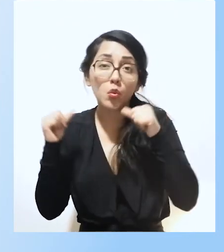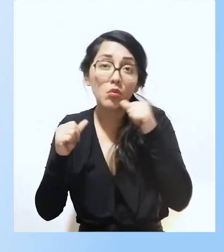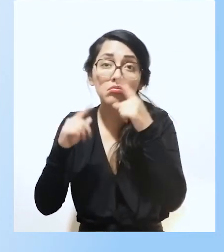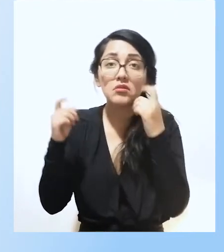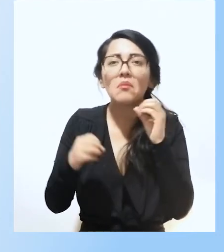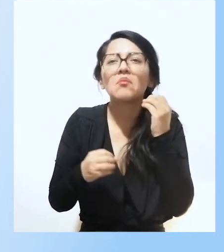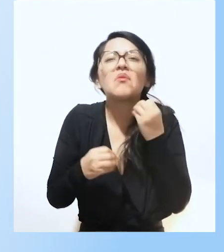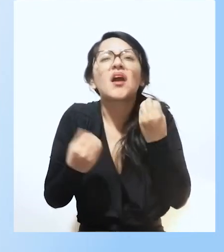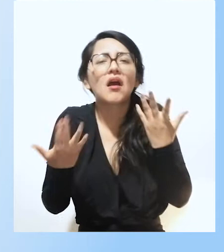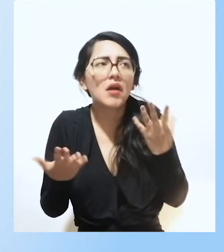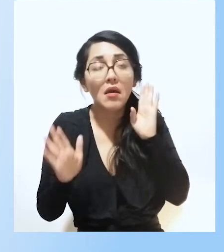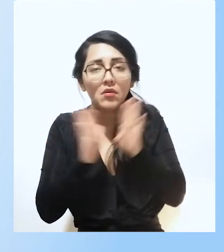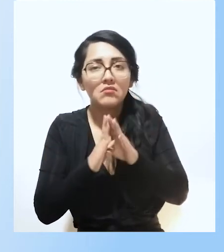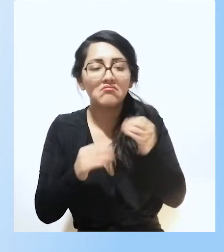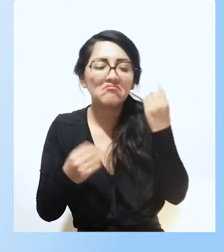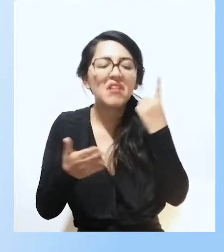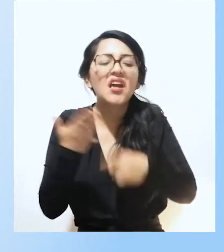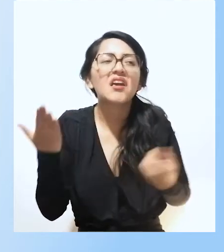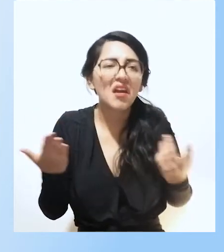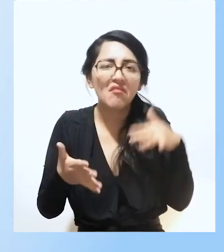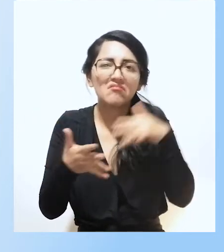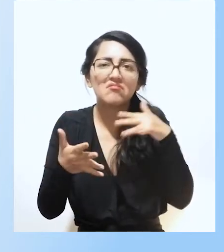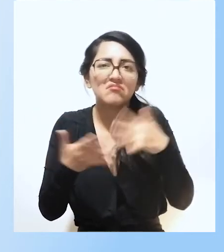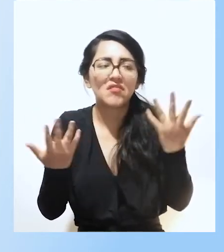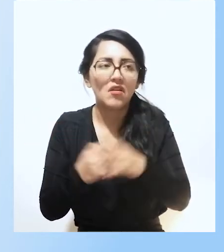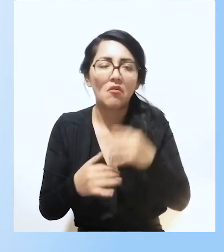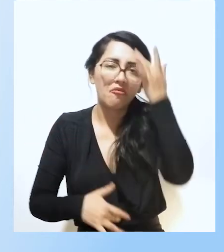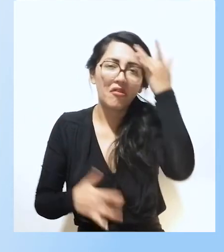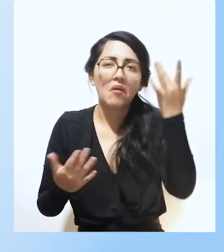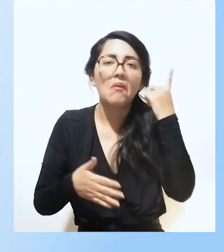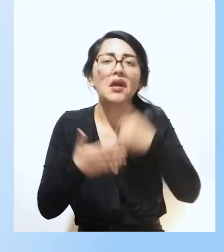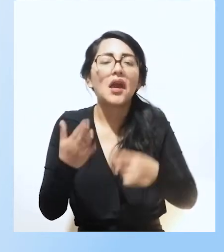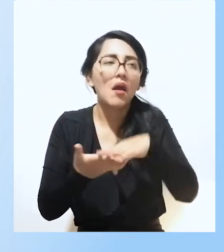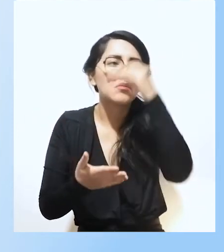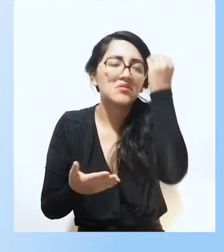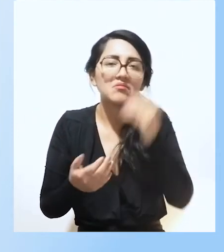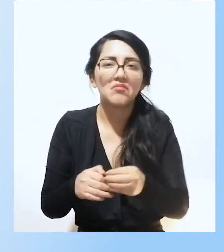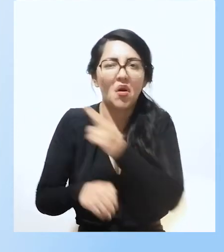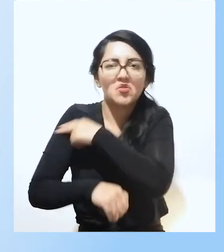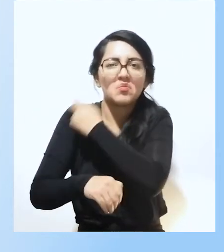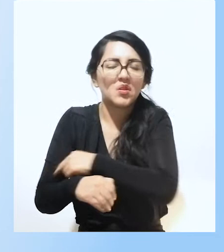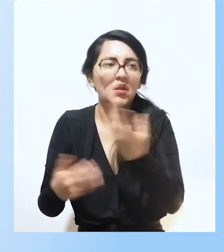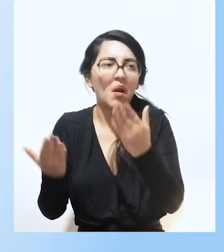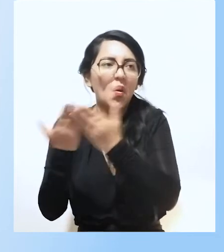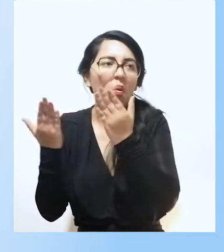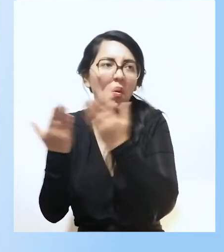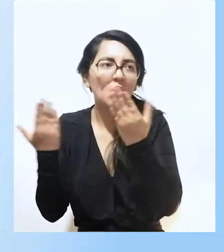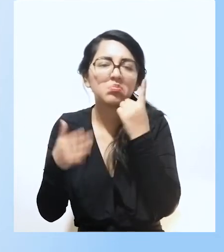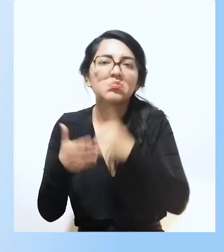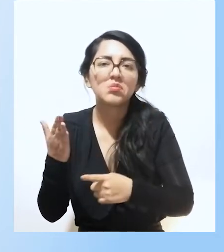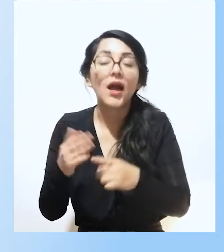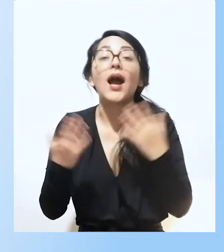estudiar si estoy enfermo? ¿Por qué un colegio en el hospital? ¿O para qué aprender? Preguntas para las que desde